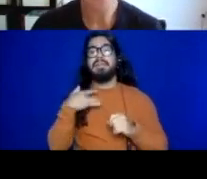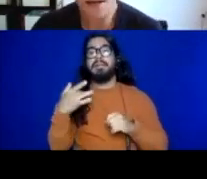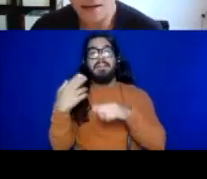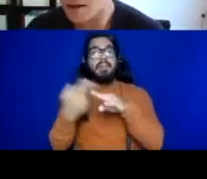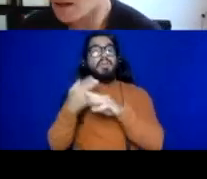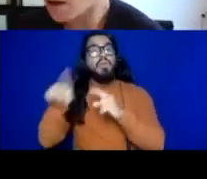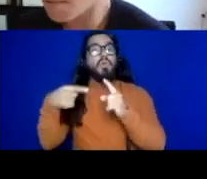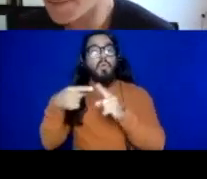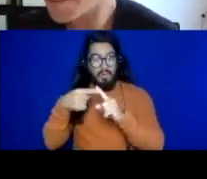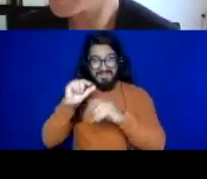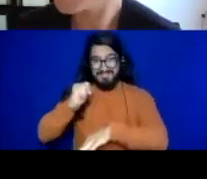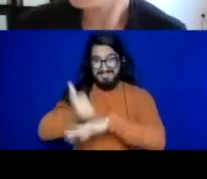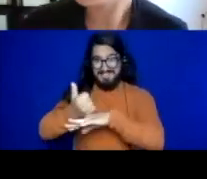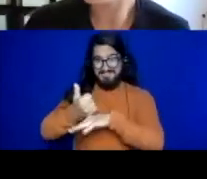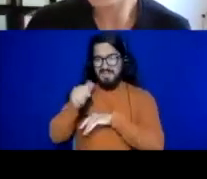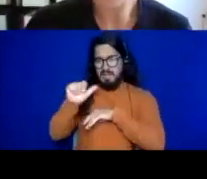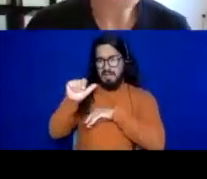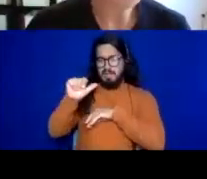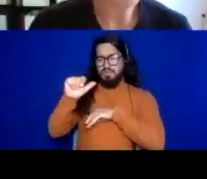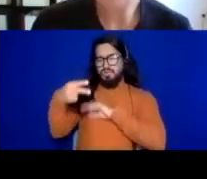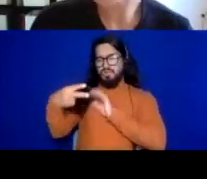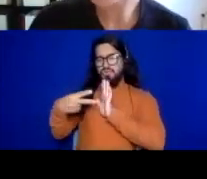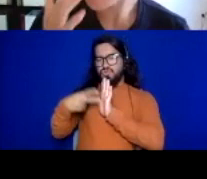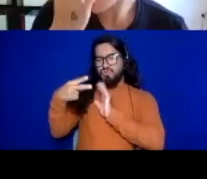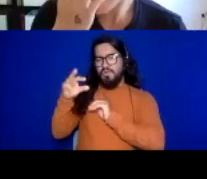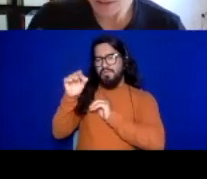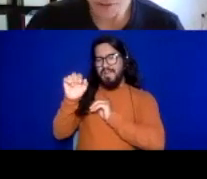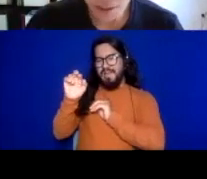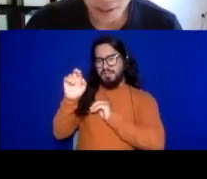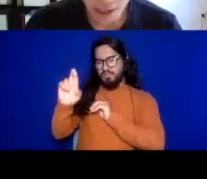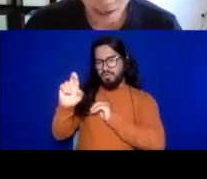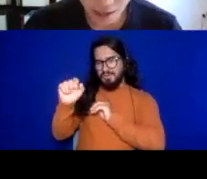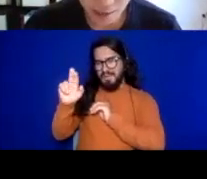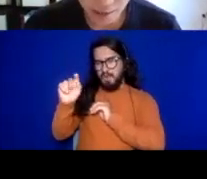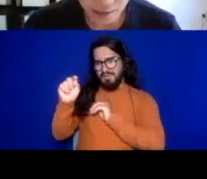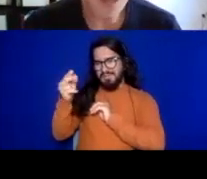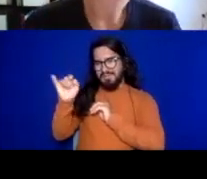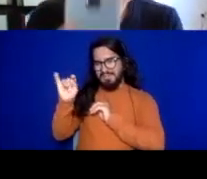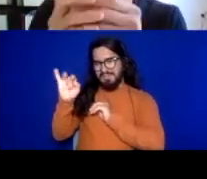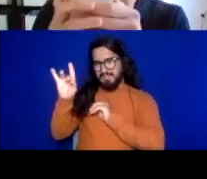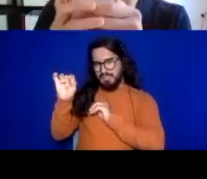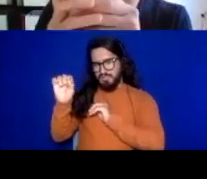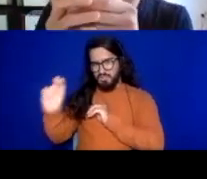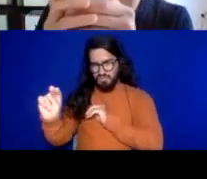Lo vamos a ver mucho cuando estamos activando two-factor. Y me lo va a